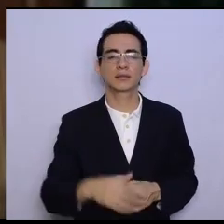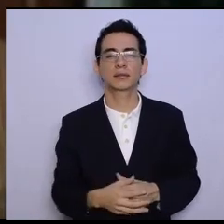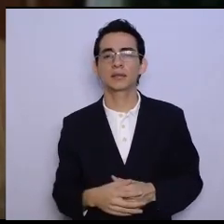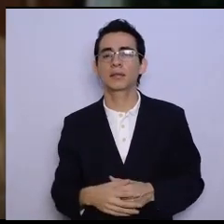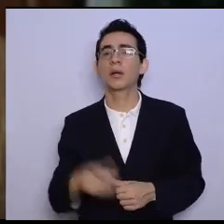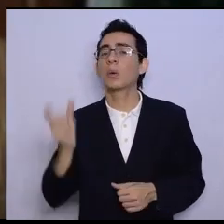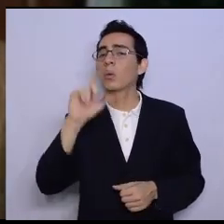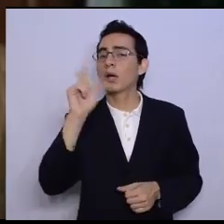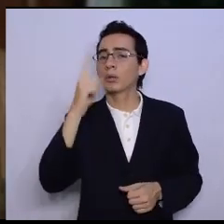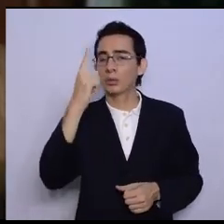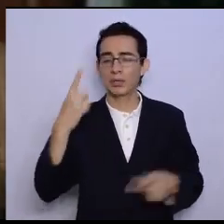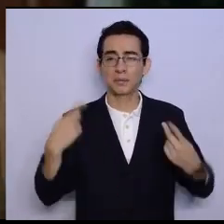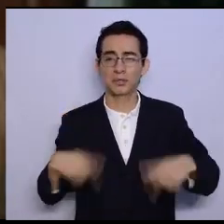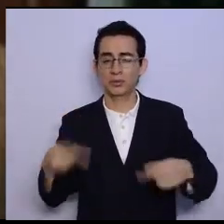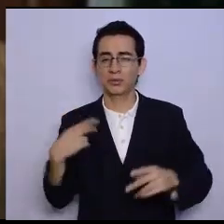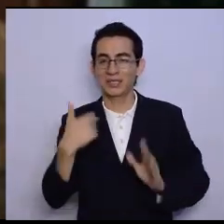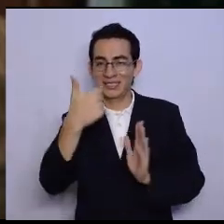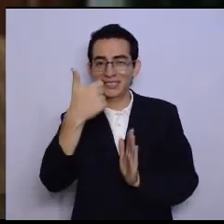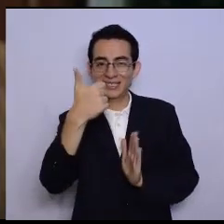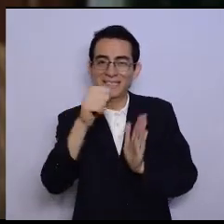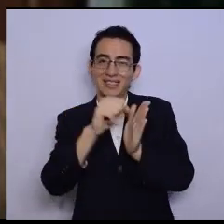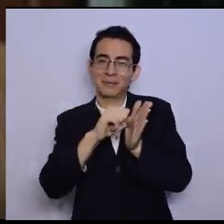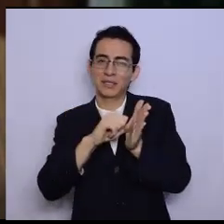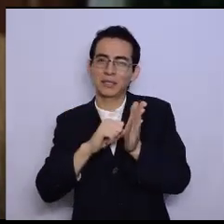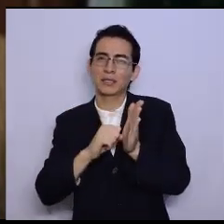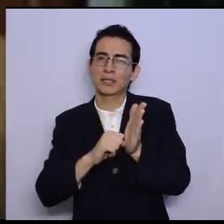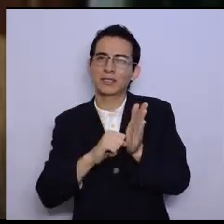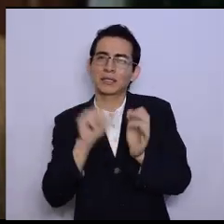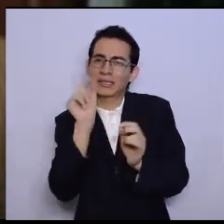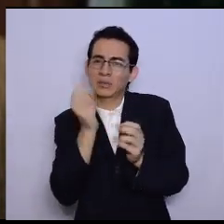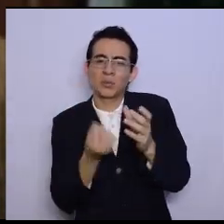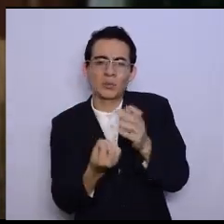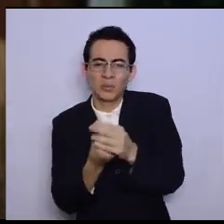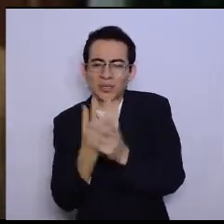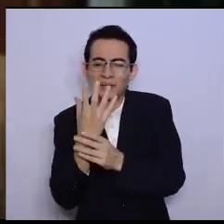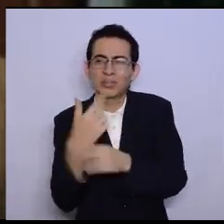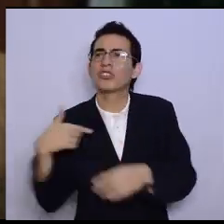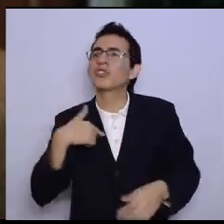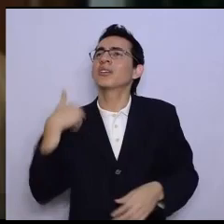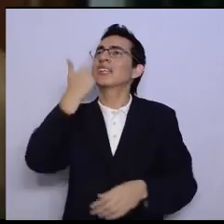de alguien que tiene 6 meses y ya es pastor? Pues,